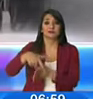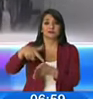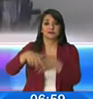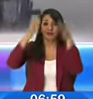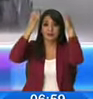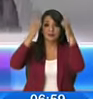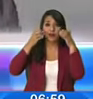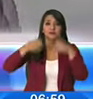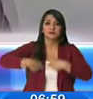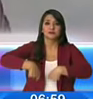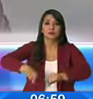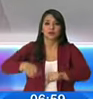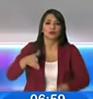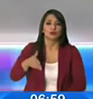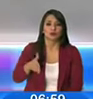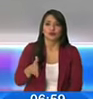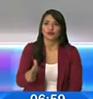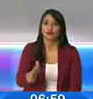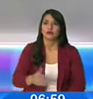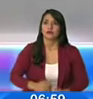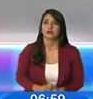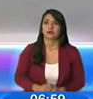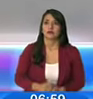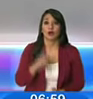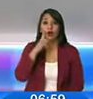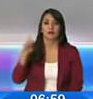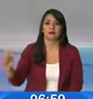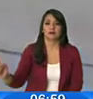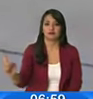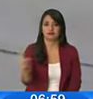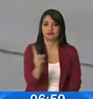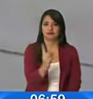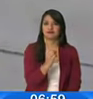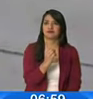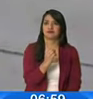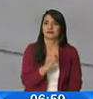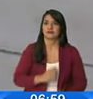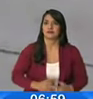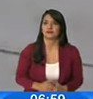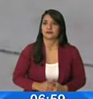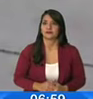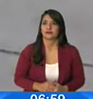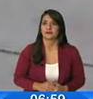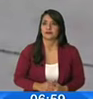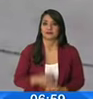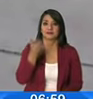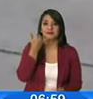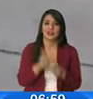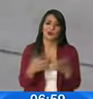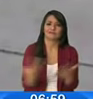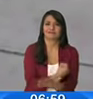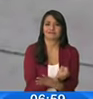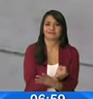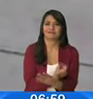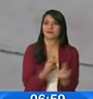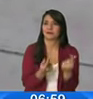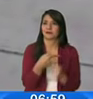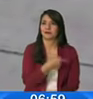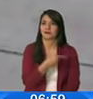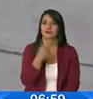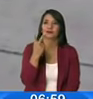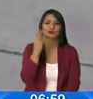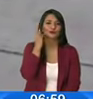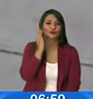cascos. Uno de ellos se baja con la moto rodando y procede a robarle los teléfonos celulares a